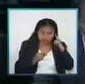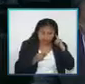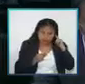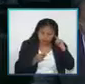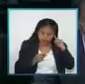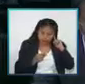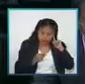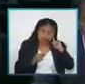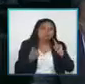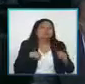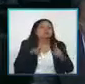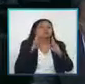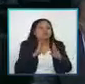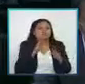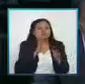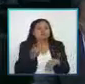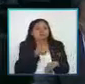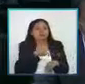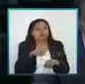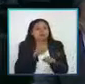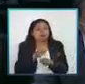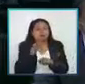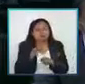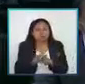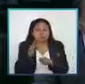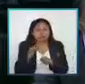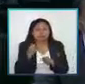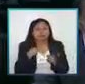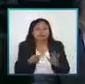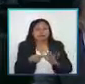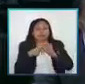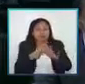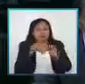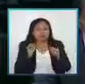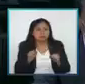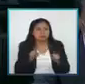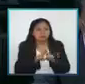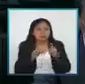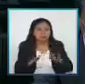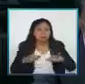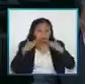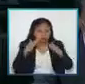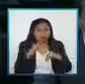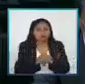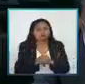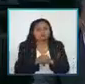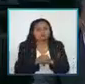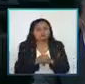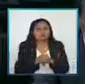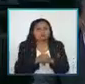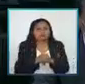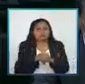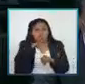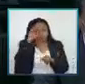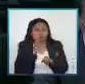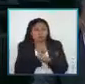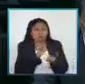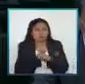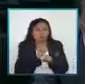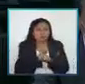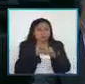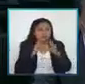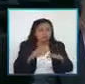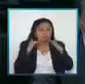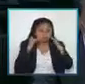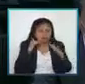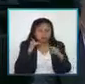les solicitamos, reitero, en nombre del pueblo, a quien representamos en este alto organismo, que trabajen con